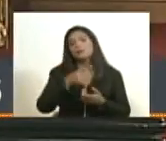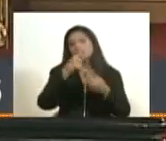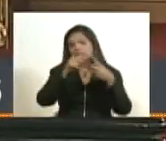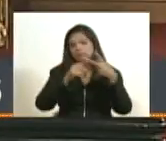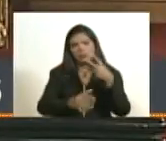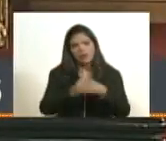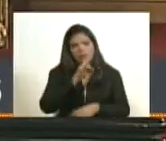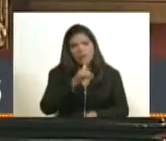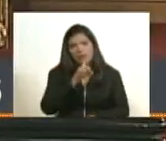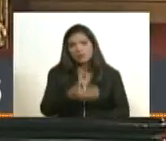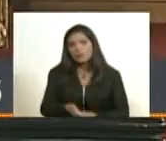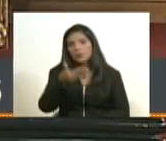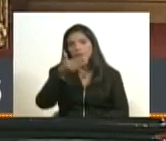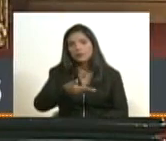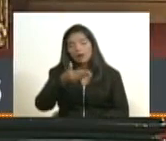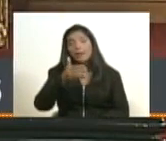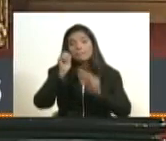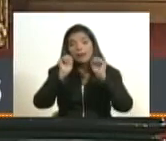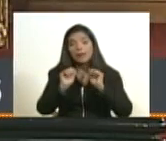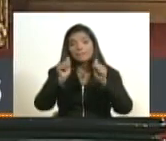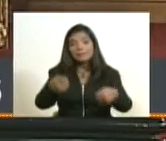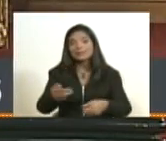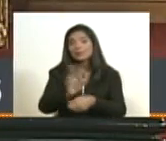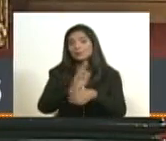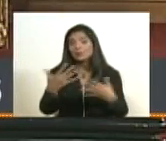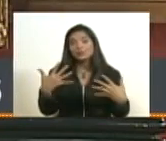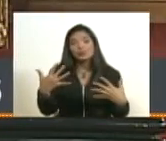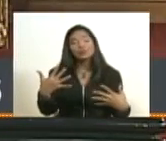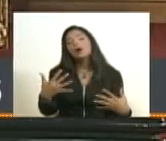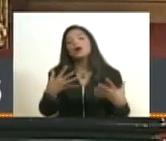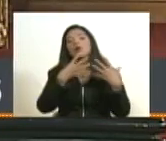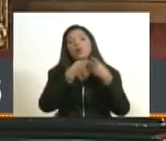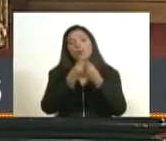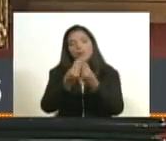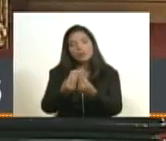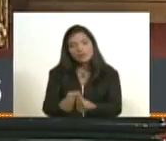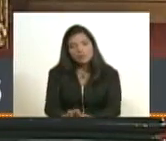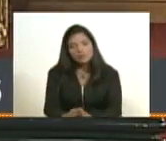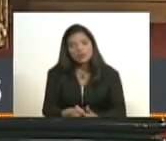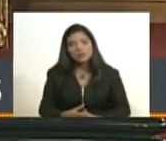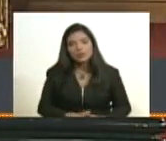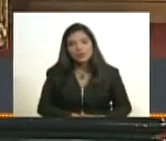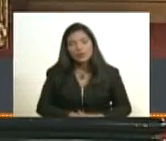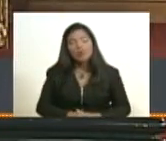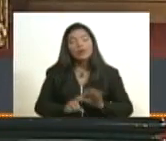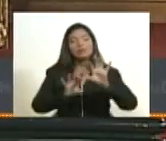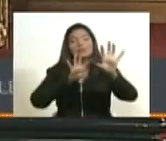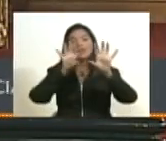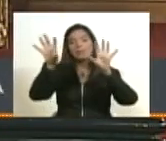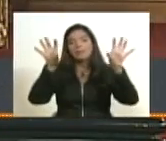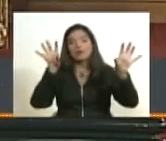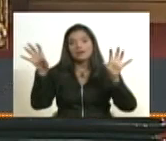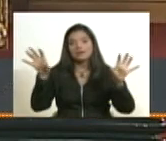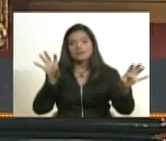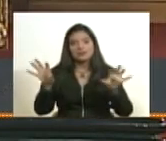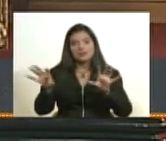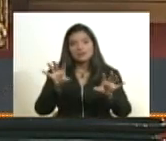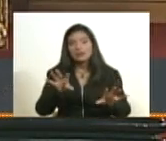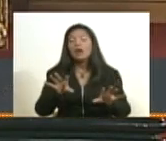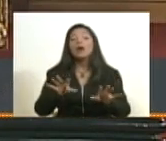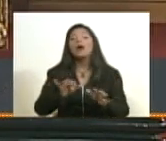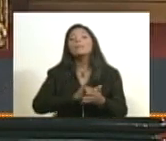información para comenzar a acelerar el acompañamiento de países, de